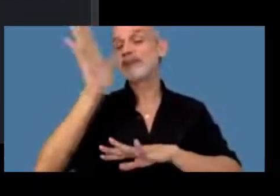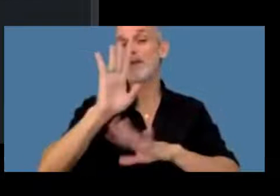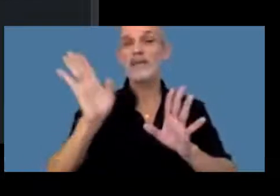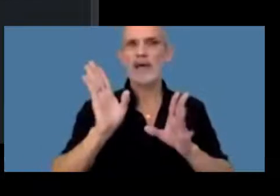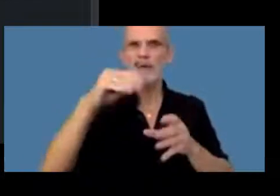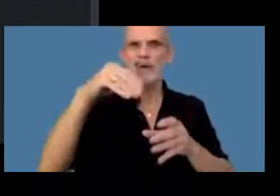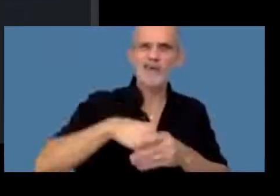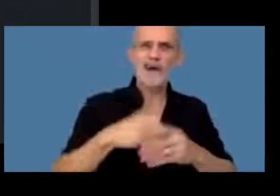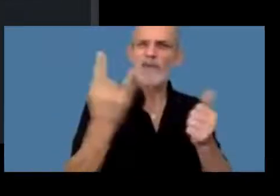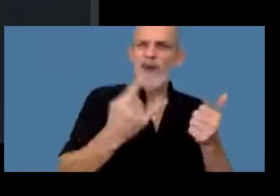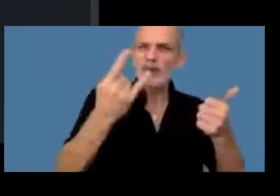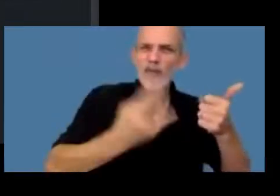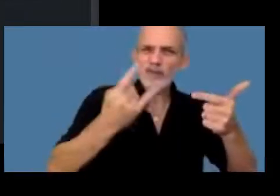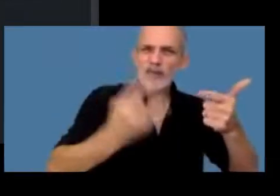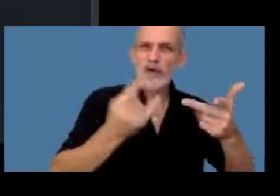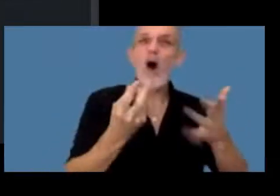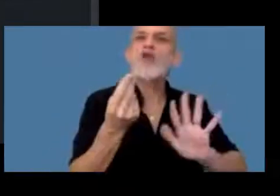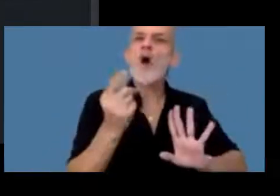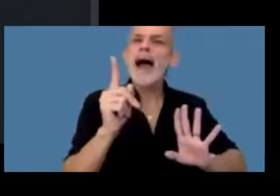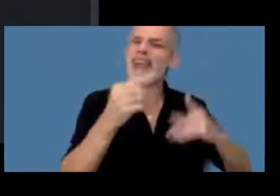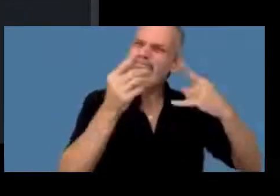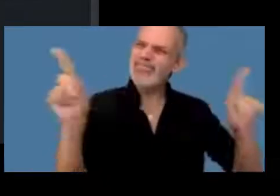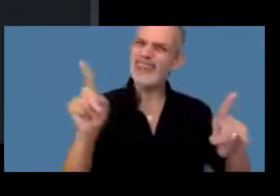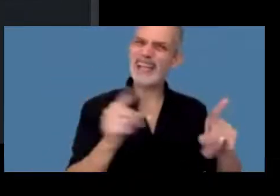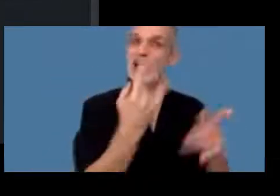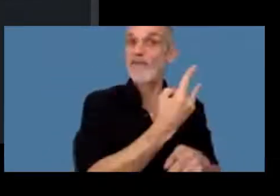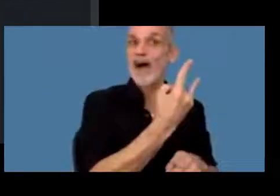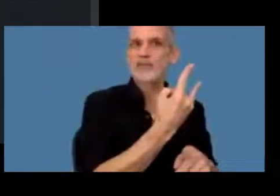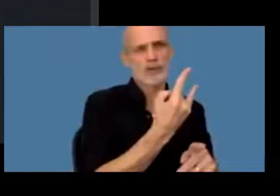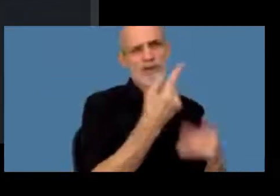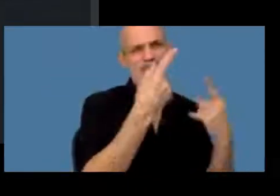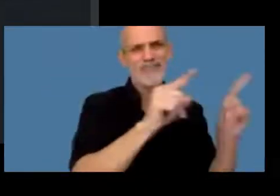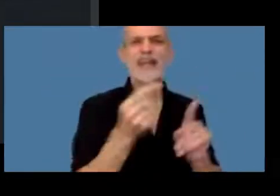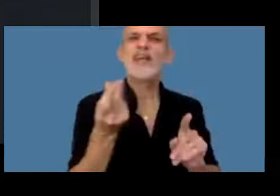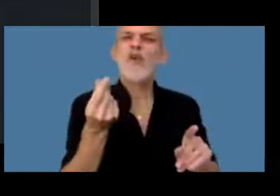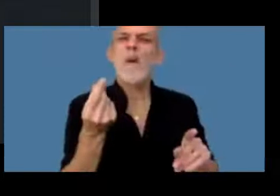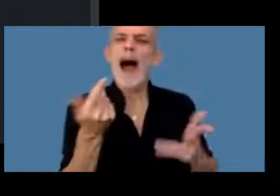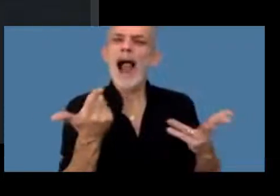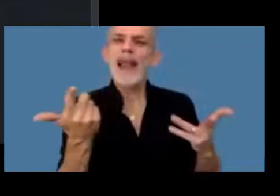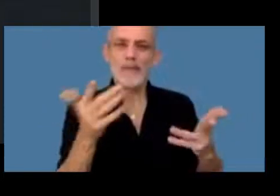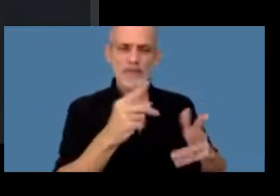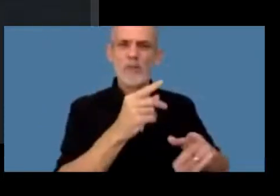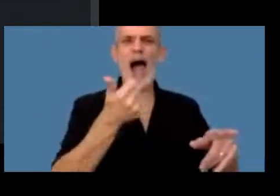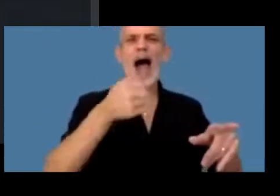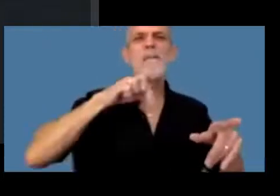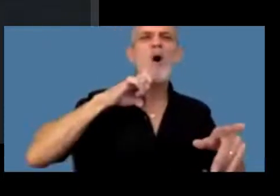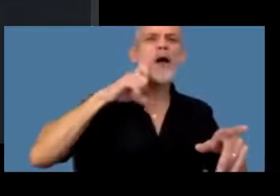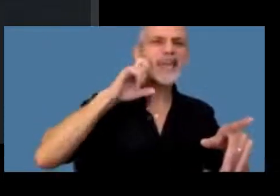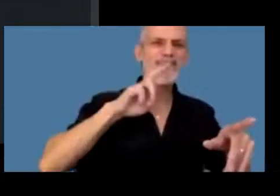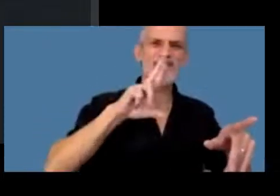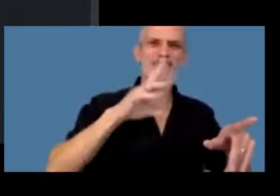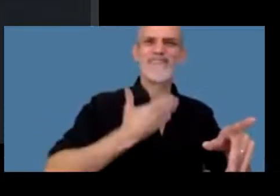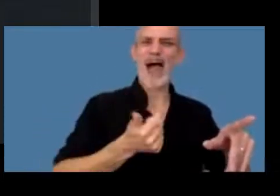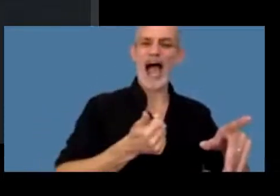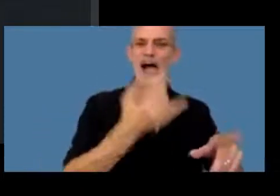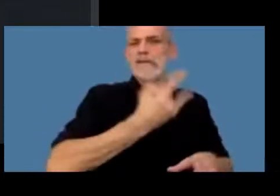apócrifo lo que es inválido, digamos. Y no es lo mismo. ¿Qué es una cosa apócrifa, una factura apócrifa? Y es algo que